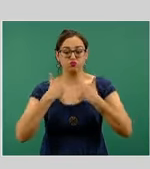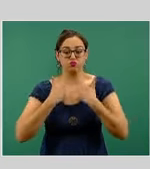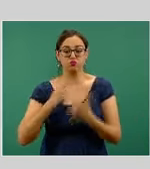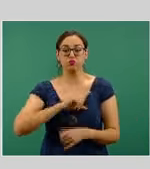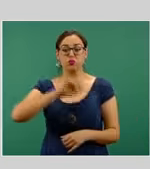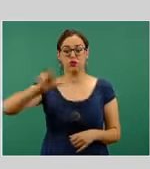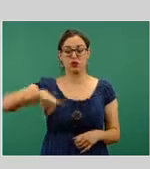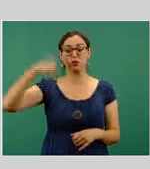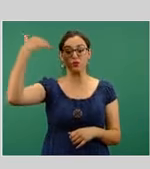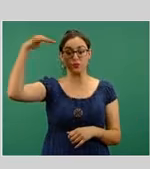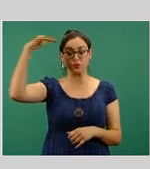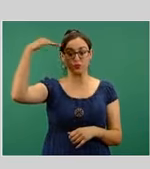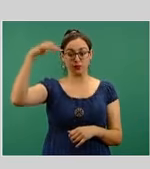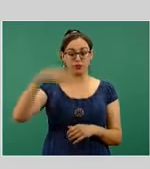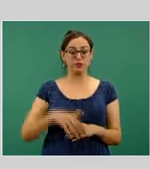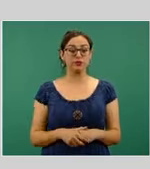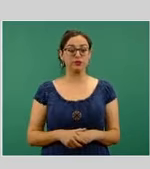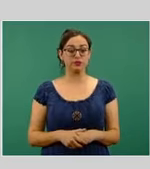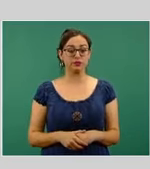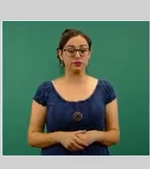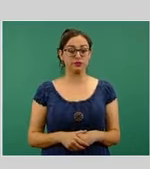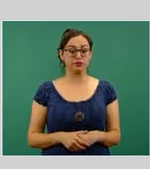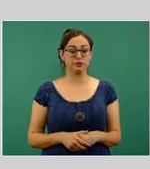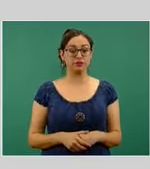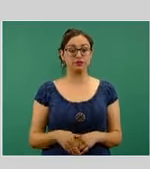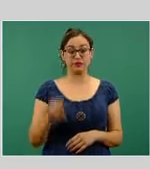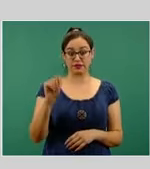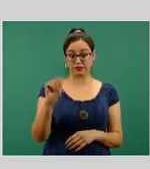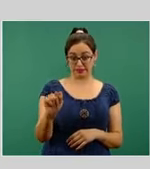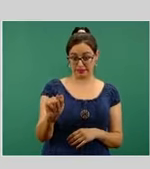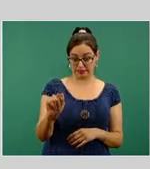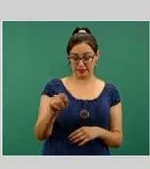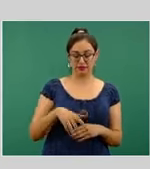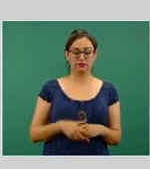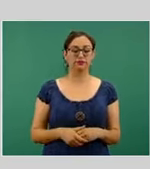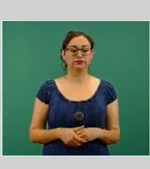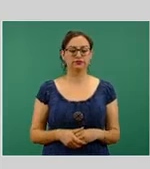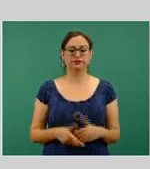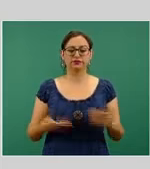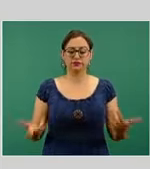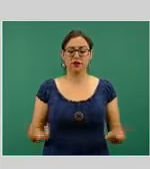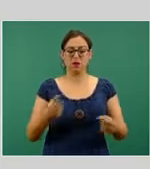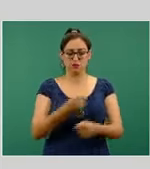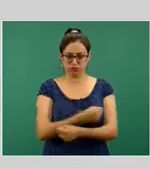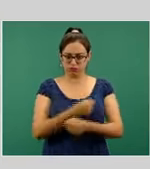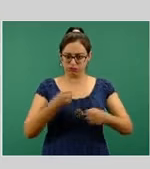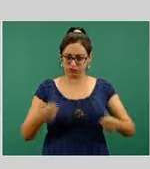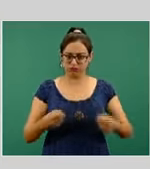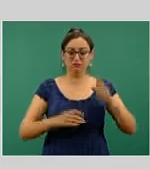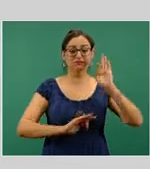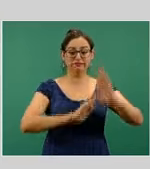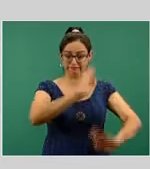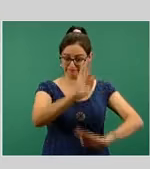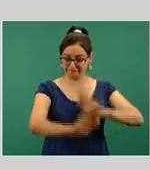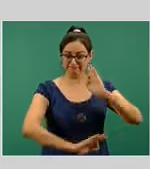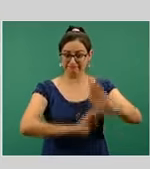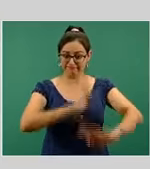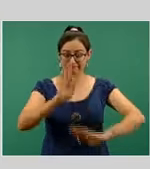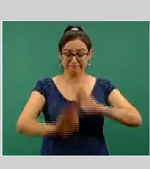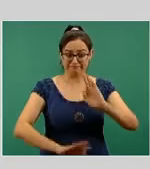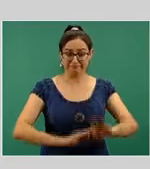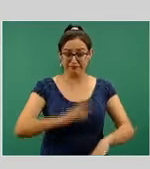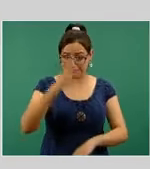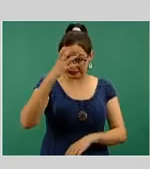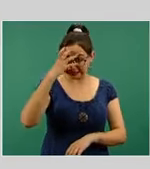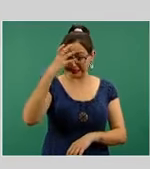por favor. Luego la T es tratar la obesidad seriamente, y aquí vuelve a incluir los grandes retos y las grandes deudas